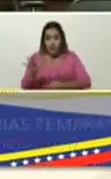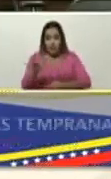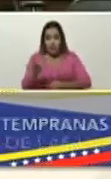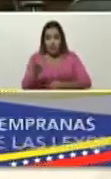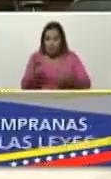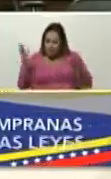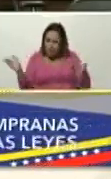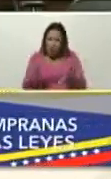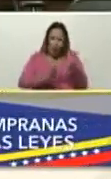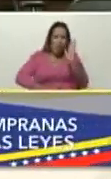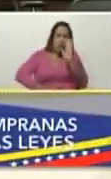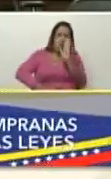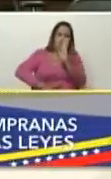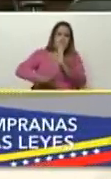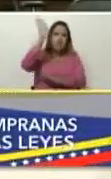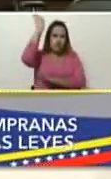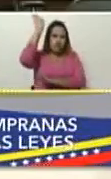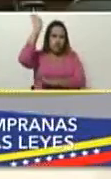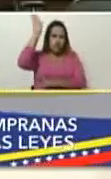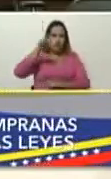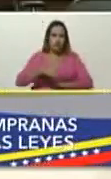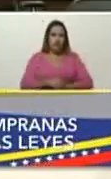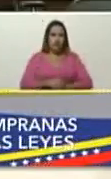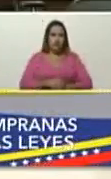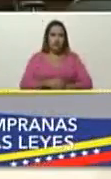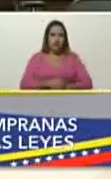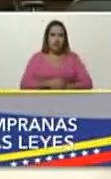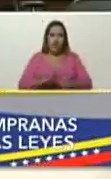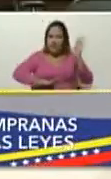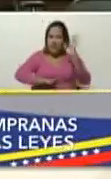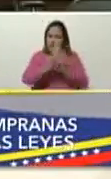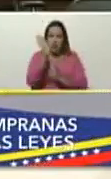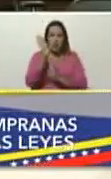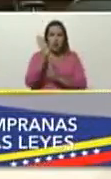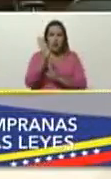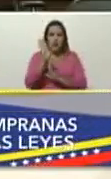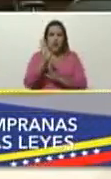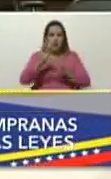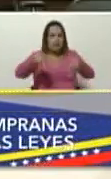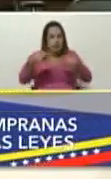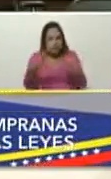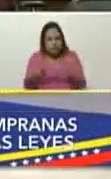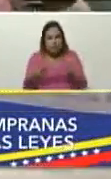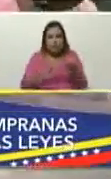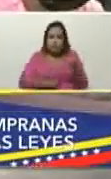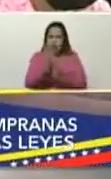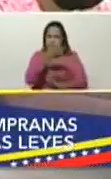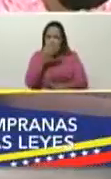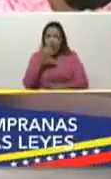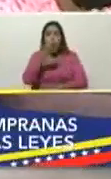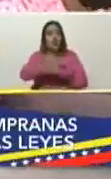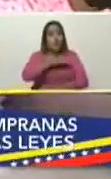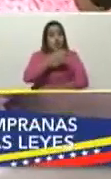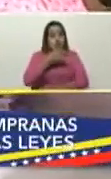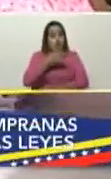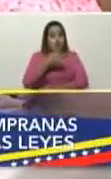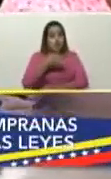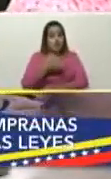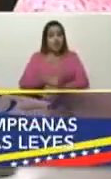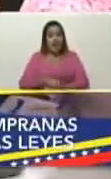como un cohete en el crecimiento, en el desarrollo, en la recuperación, sobre todo social. El